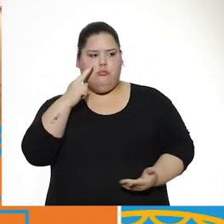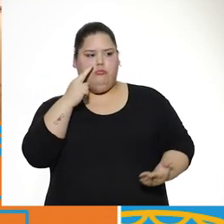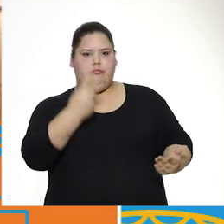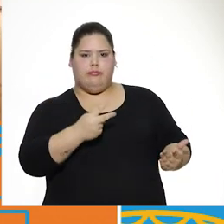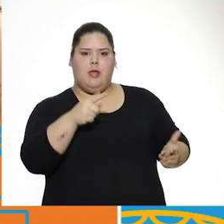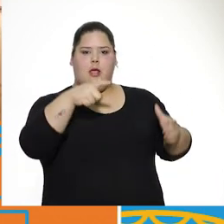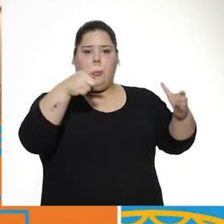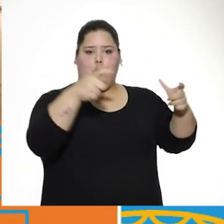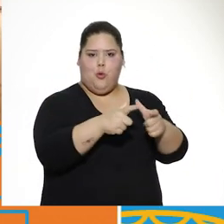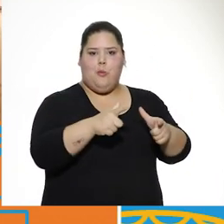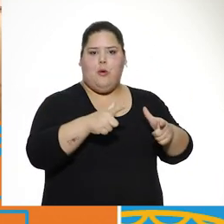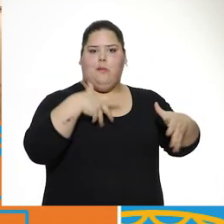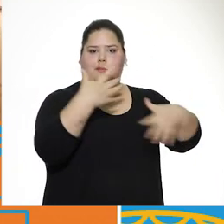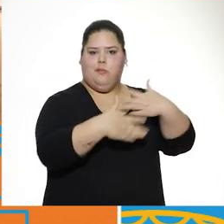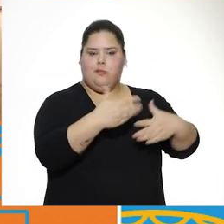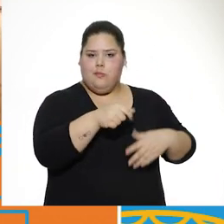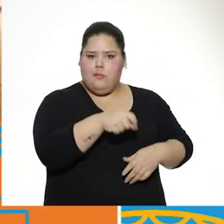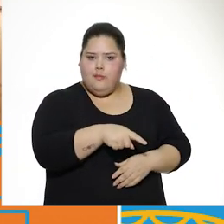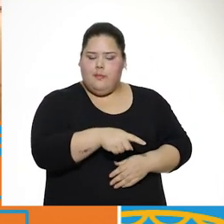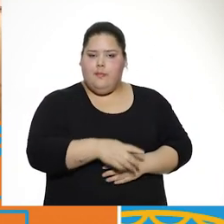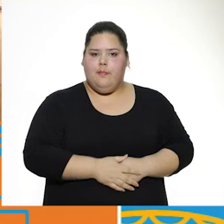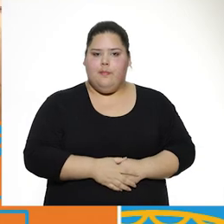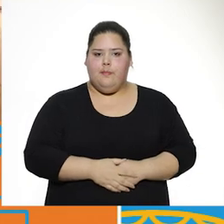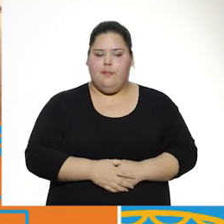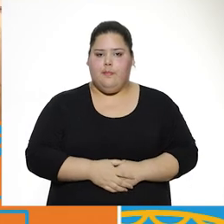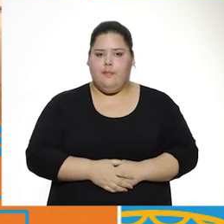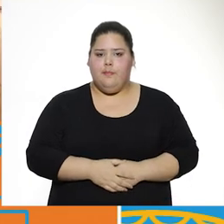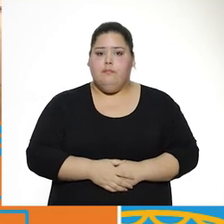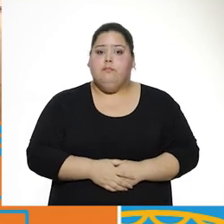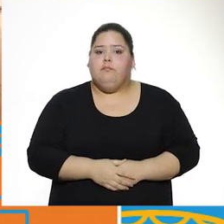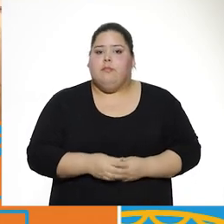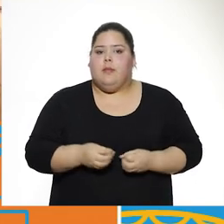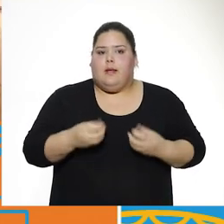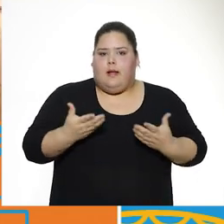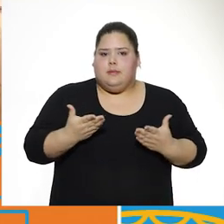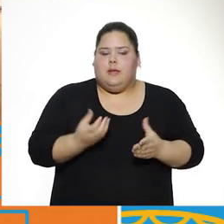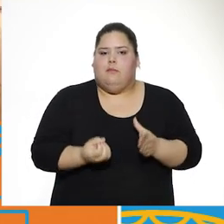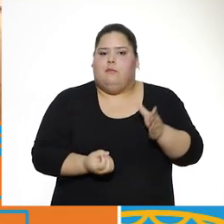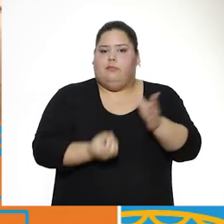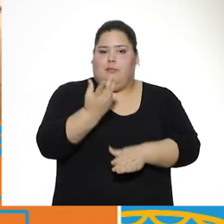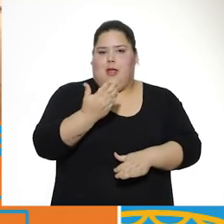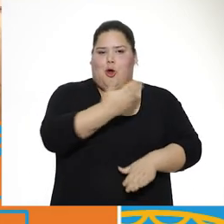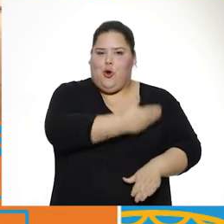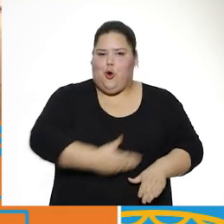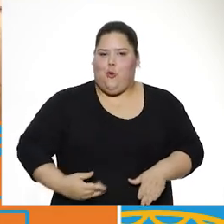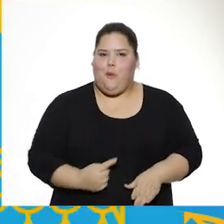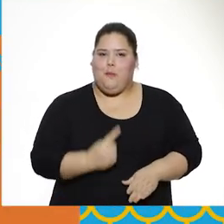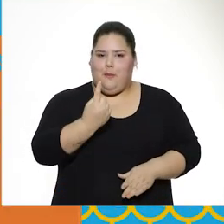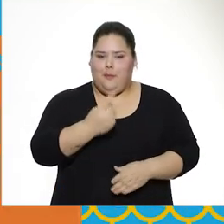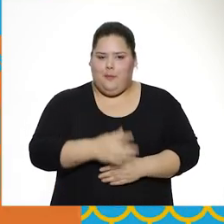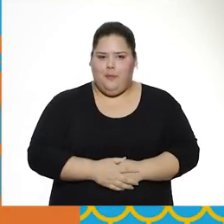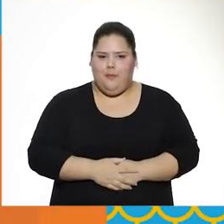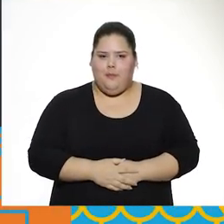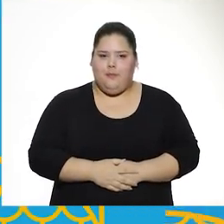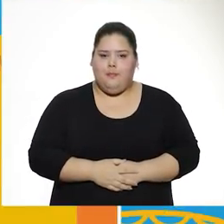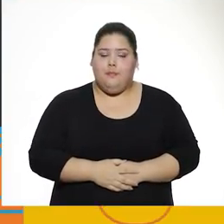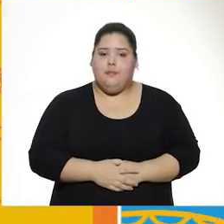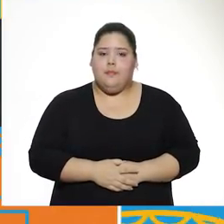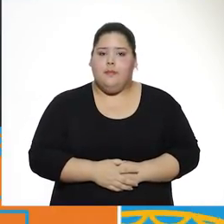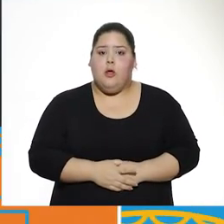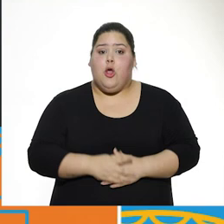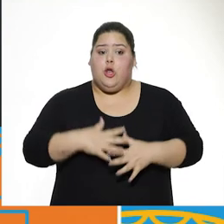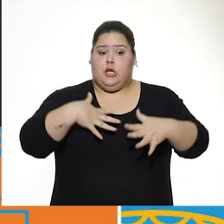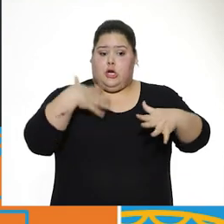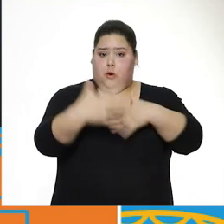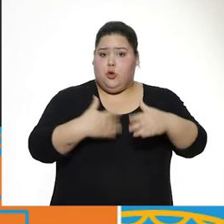reconocieron a la autoridad de la Junta Revolucionaria y así nació nuestro primer gobierno patrio. Con